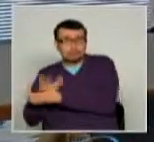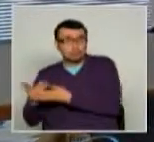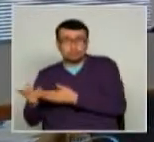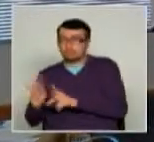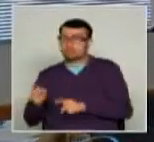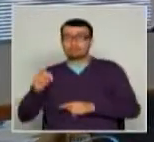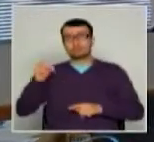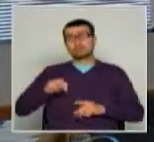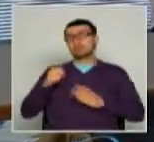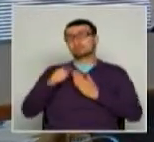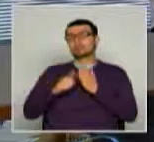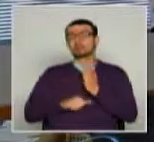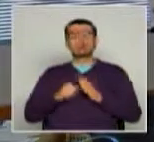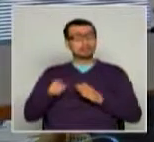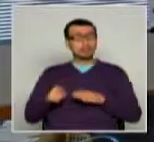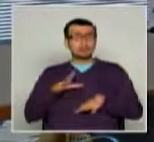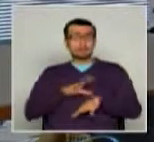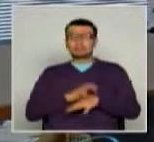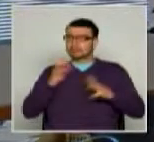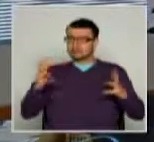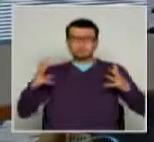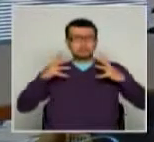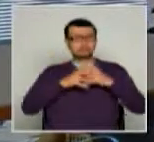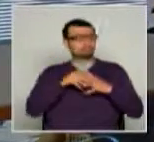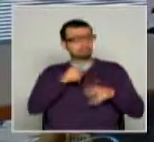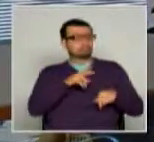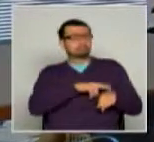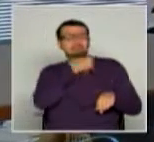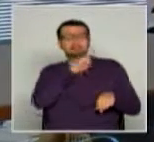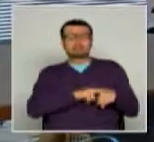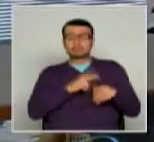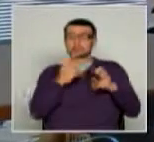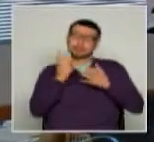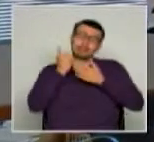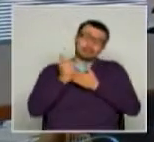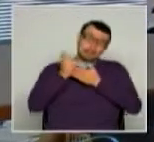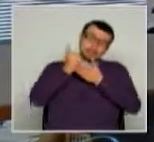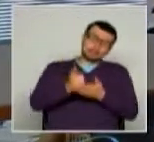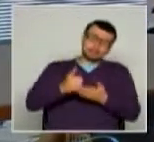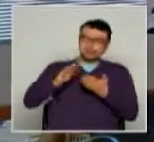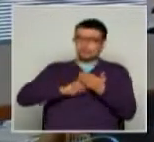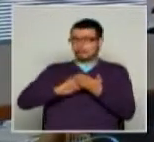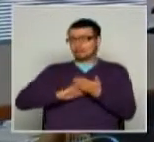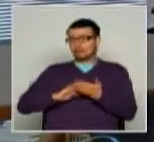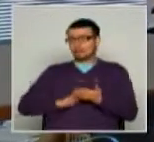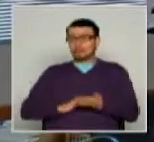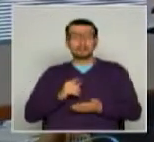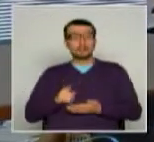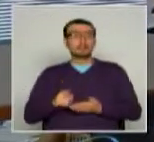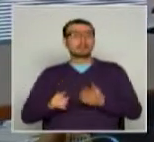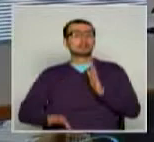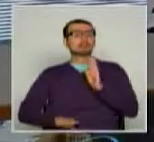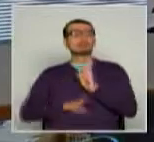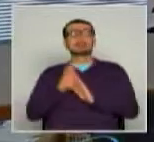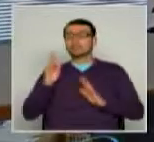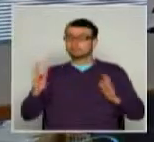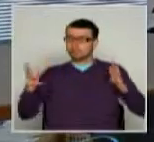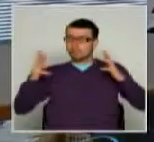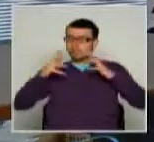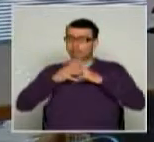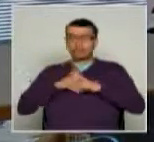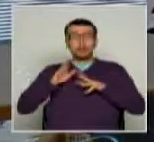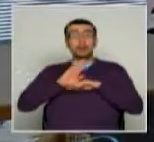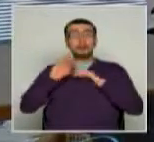Este es un programa de medicina ortodoxa que está tratando de recuperar, de contar, de integrar todas las